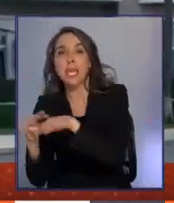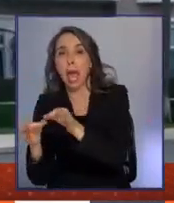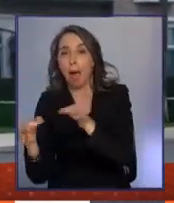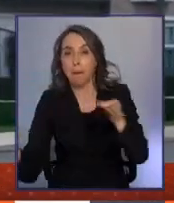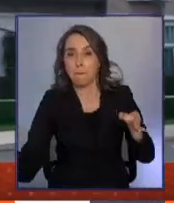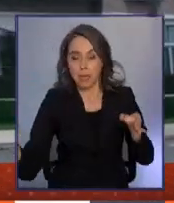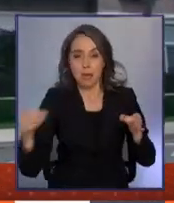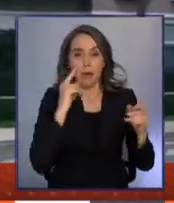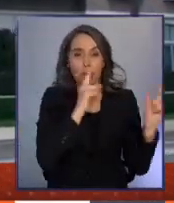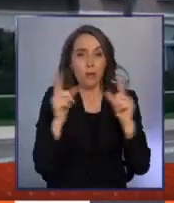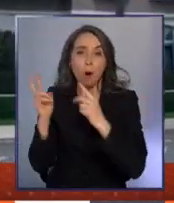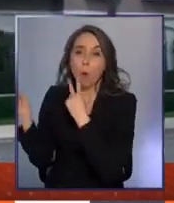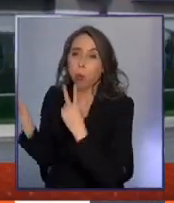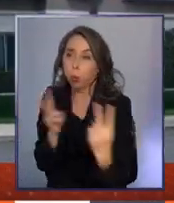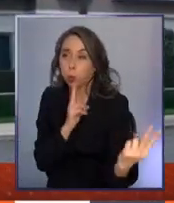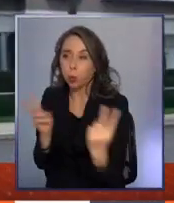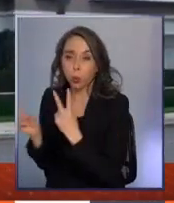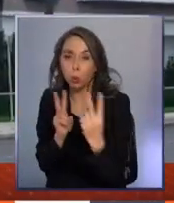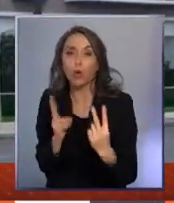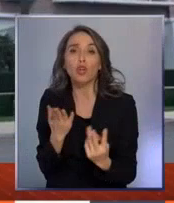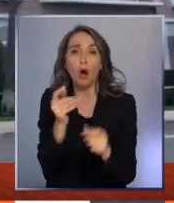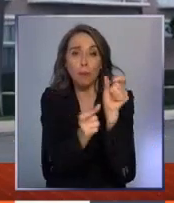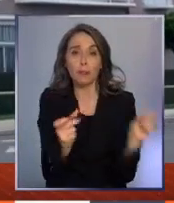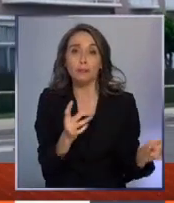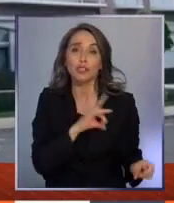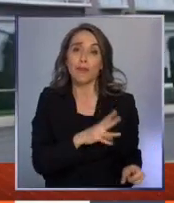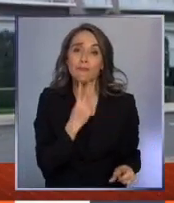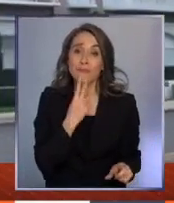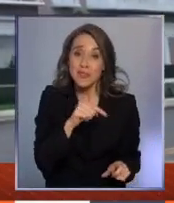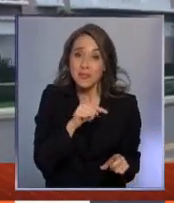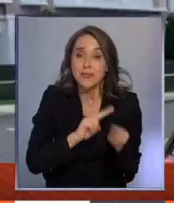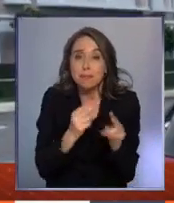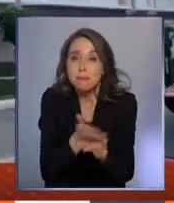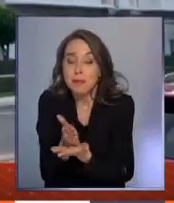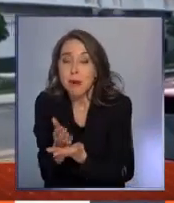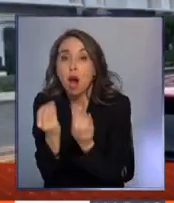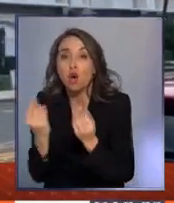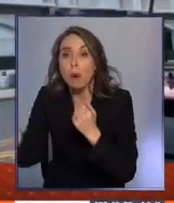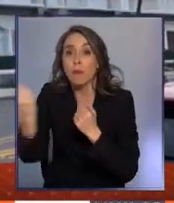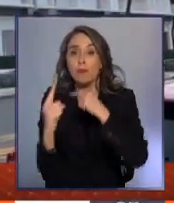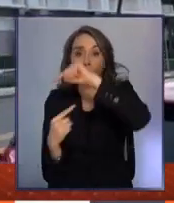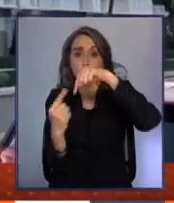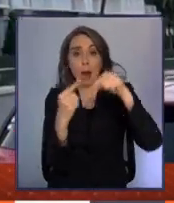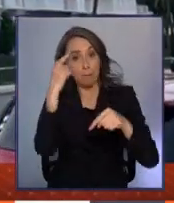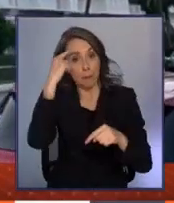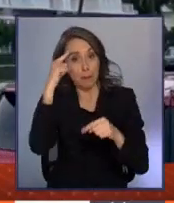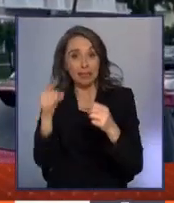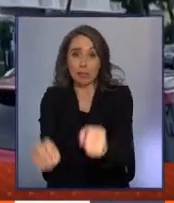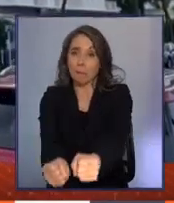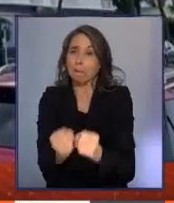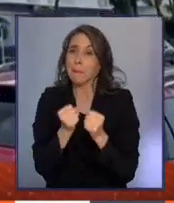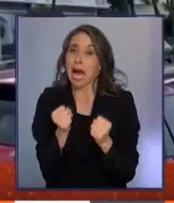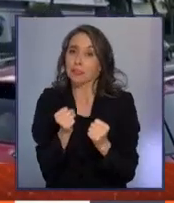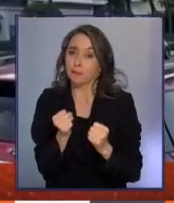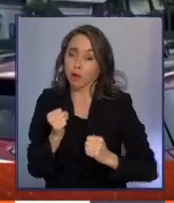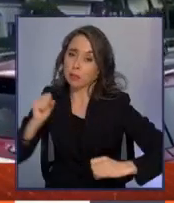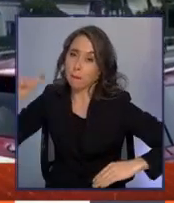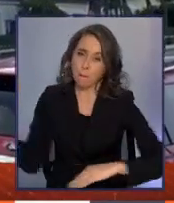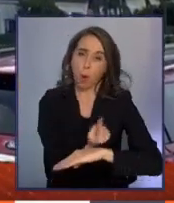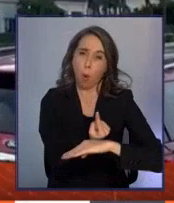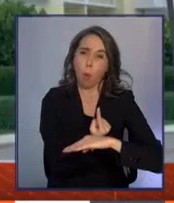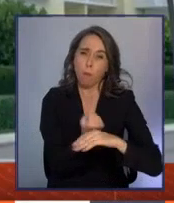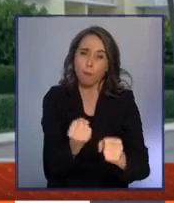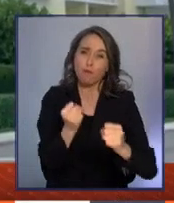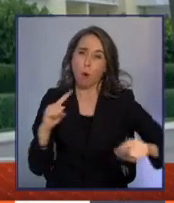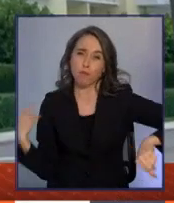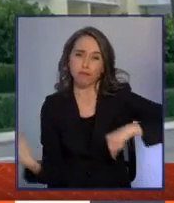en imágenes cómo se han ido preparando chilenos con referencia a este huracán, el que prometía ser uno de los más fuertes en impactar las costas de